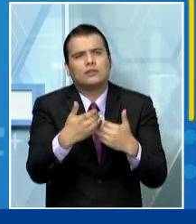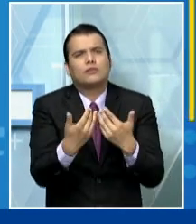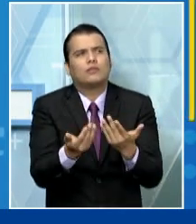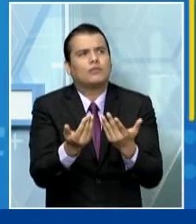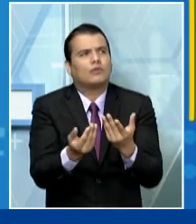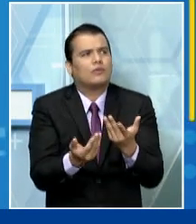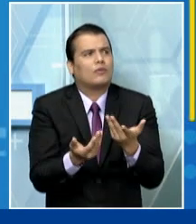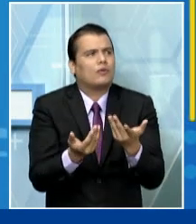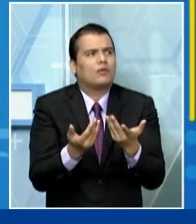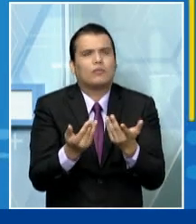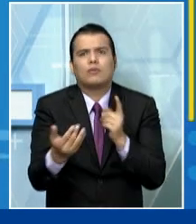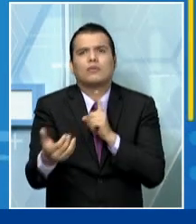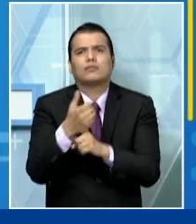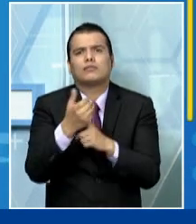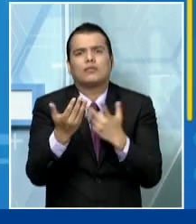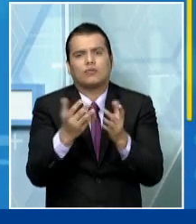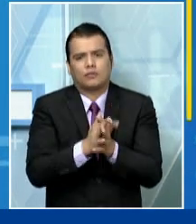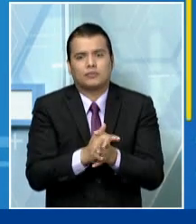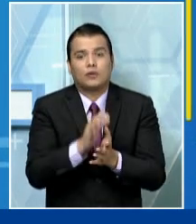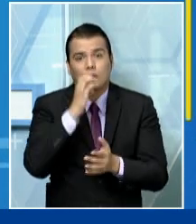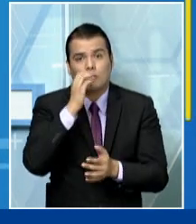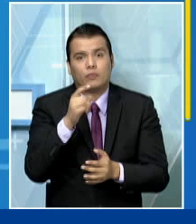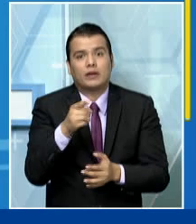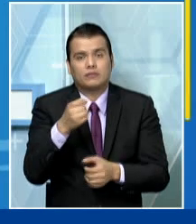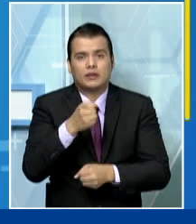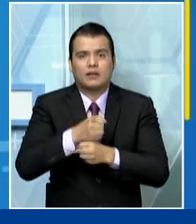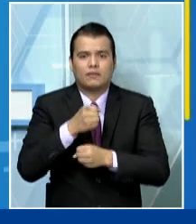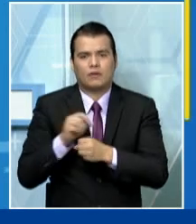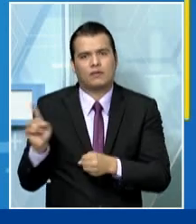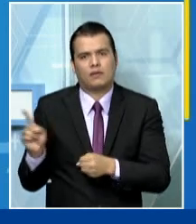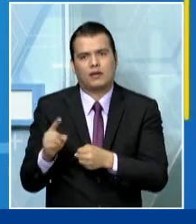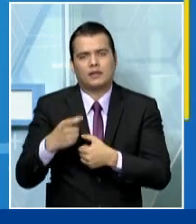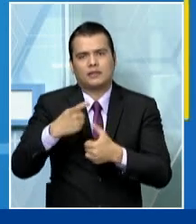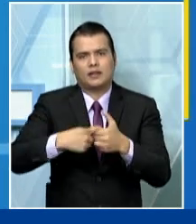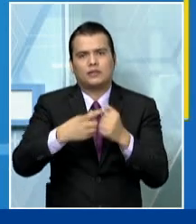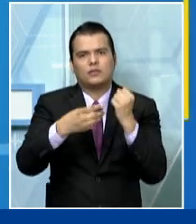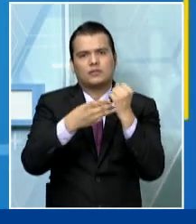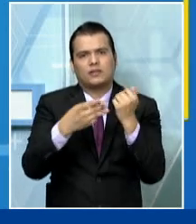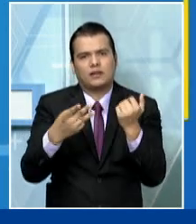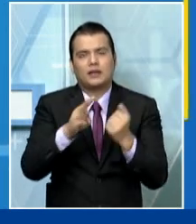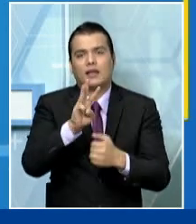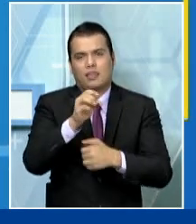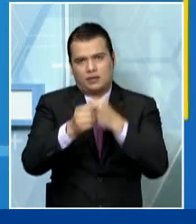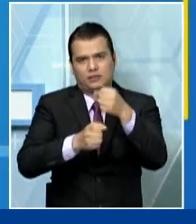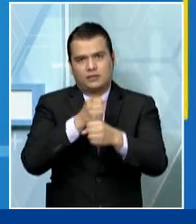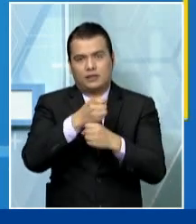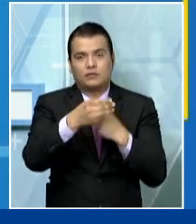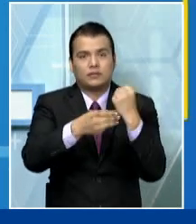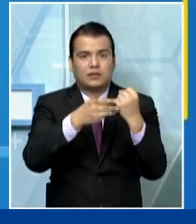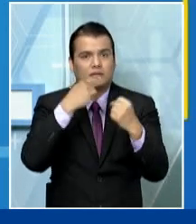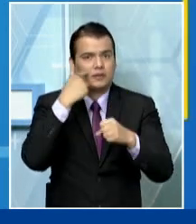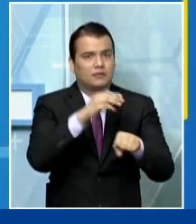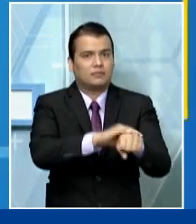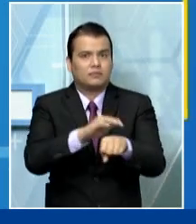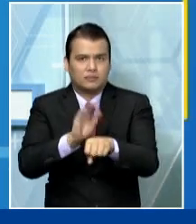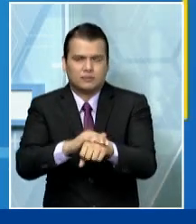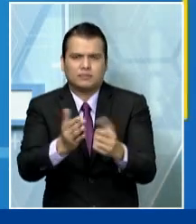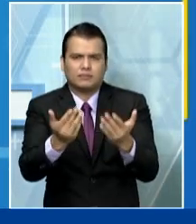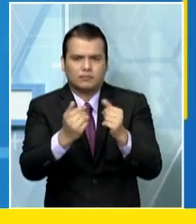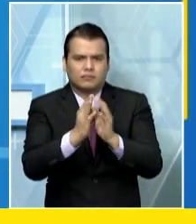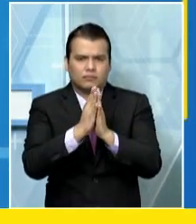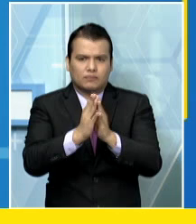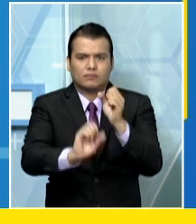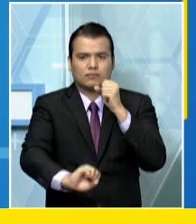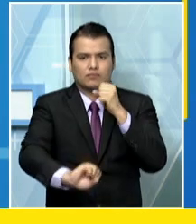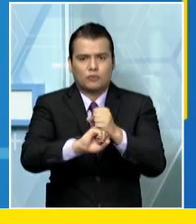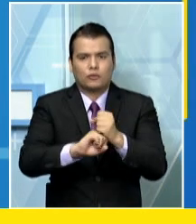hacemos para conseguirlo? Mosquera Moreno cumple 3 años laborando en el SENA, por eso desde esta entidad también están incentivando su búsqueda. Que ustedes